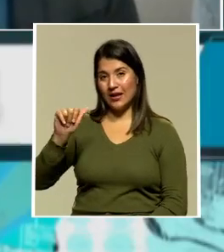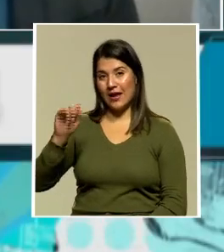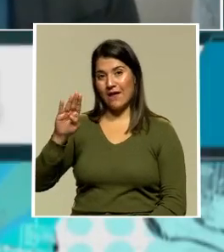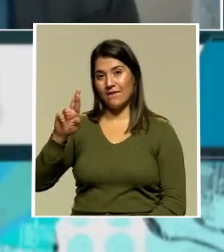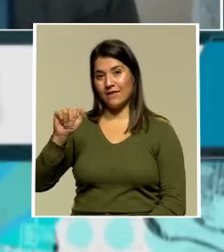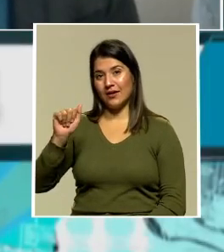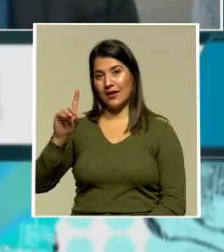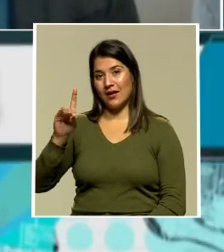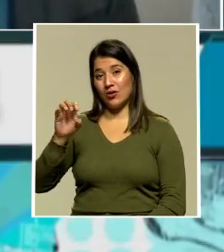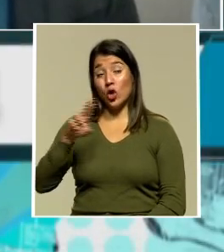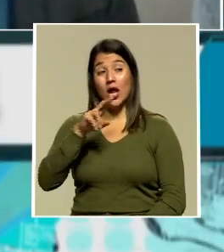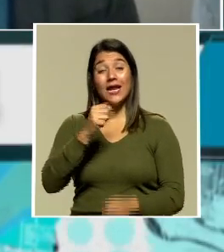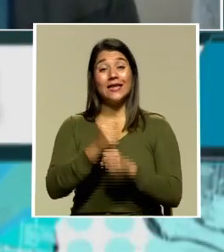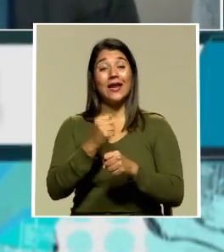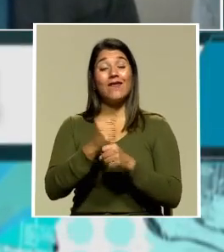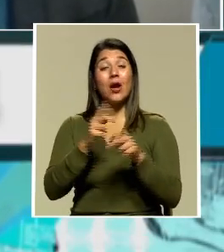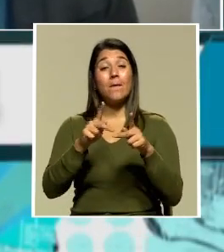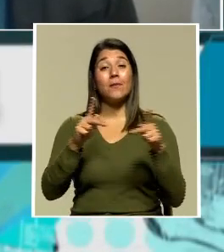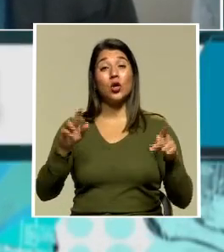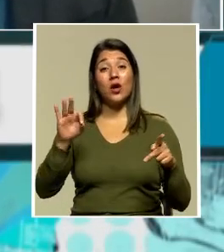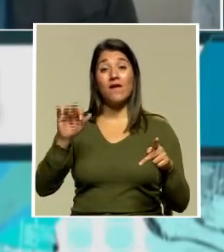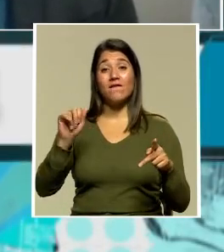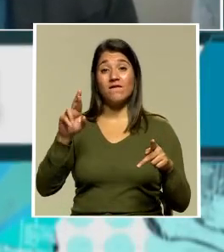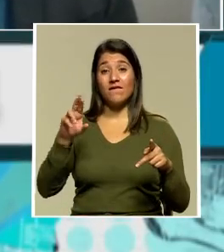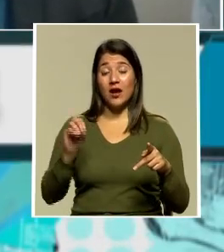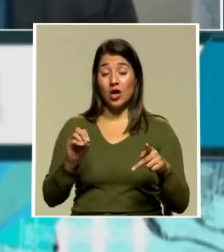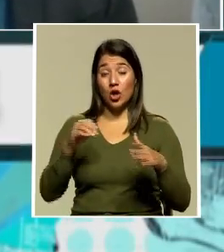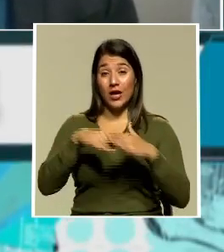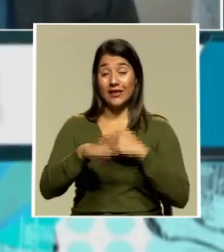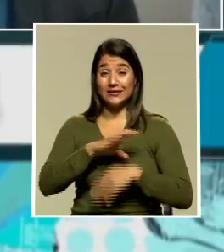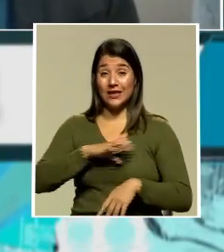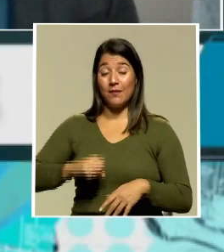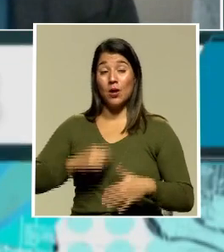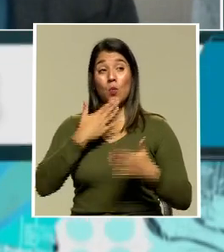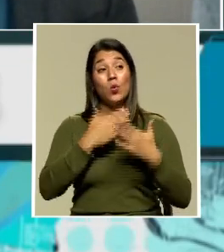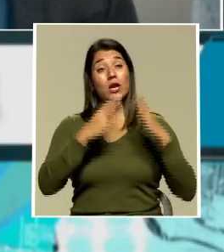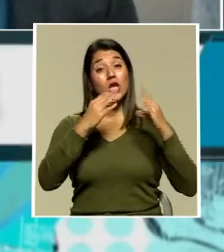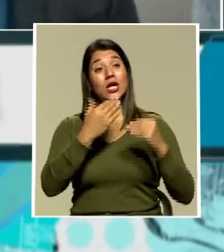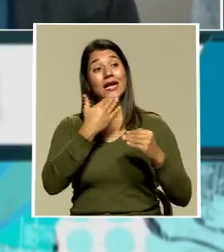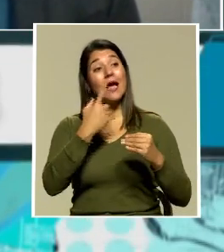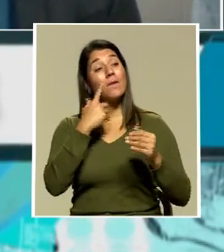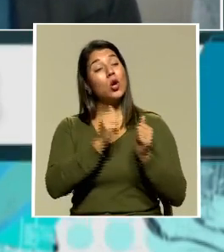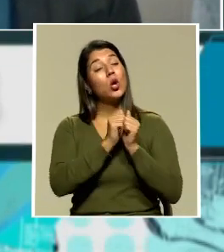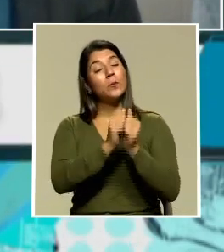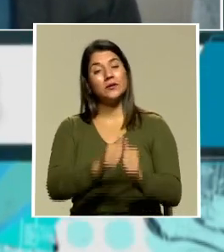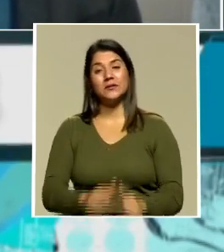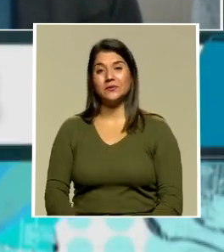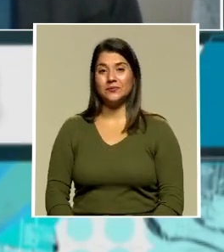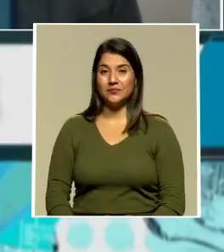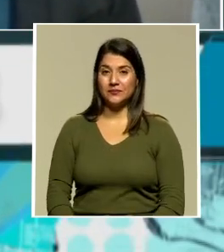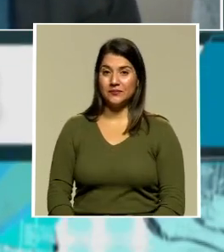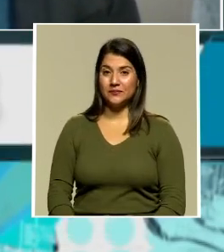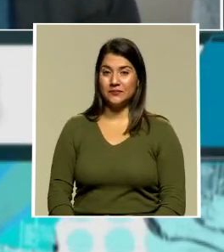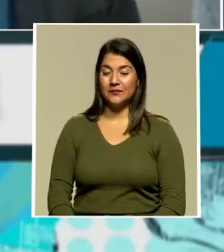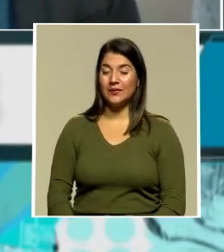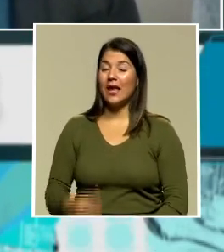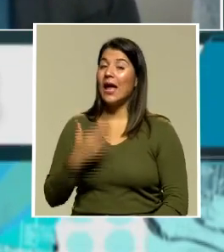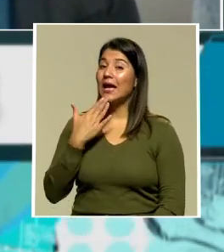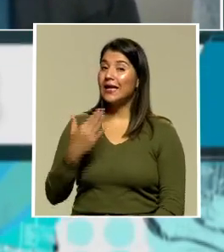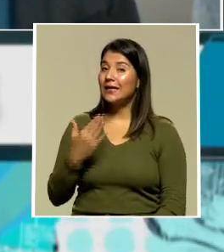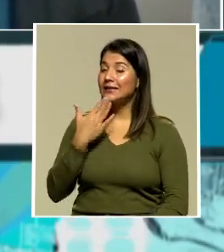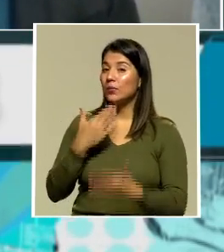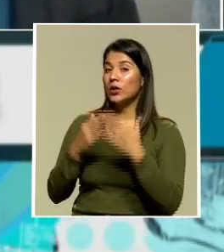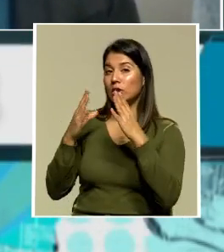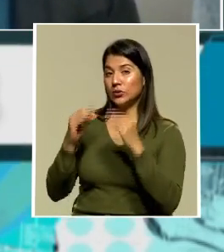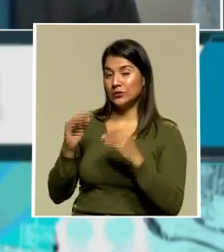periodista del periódico El Faro desde El Salvador. Buenas noches, gracias por acompañarnos, don Gabriel. Muchas gracias, Ana